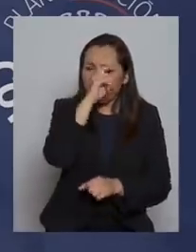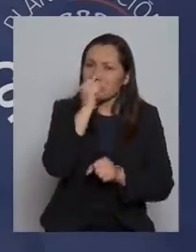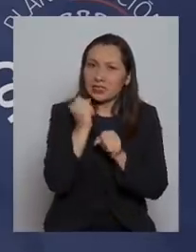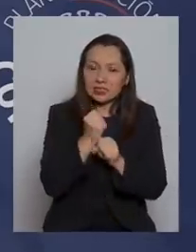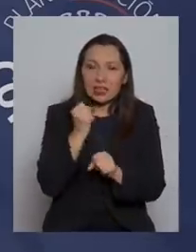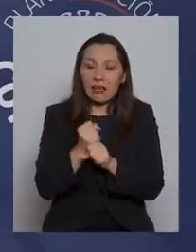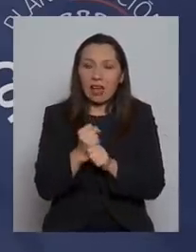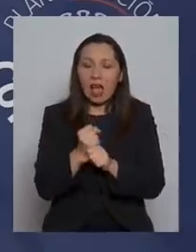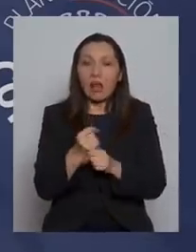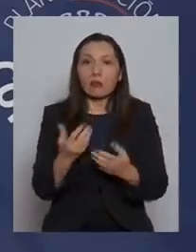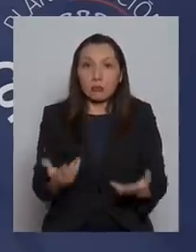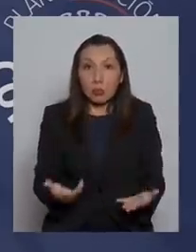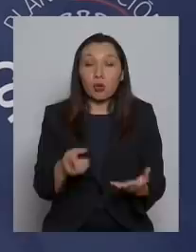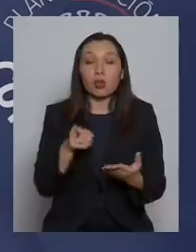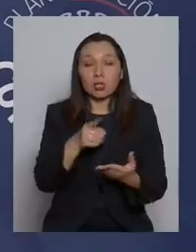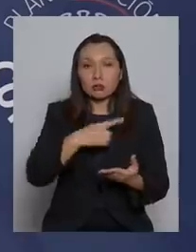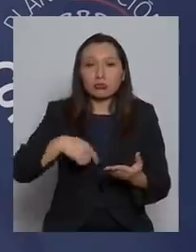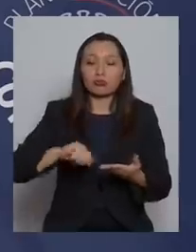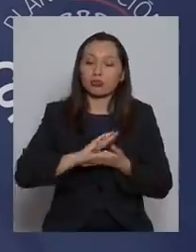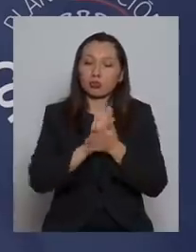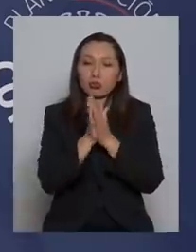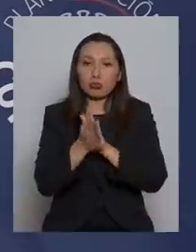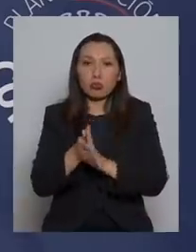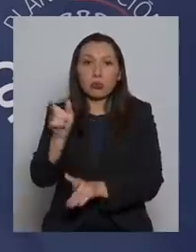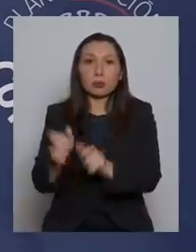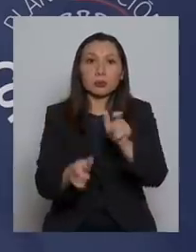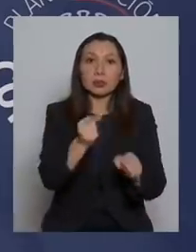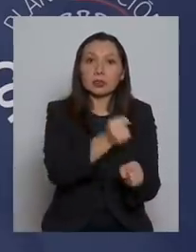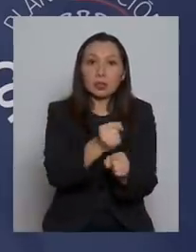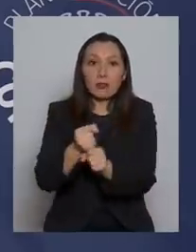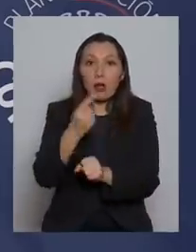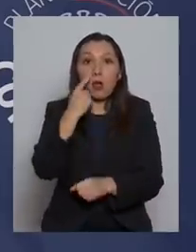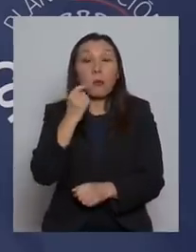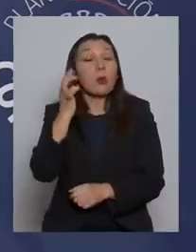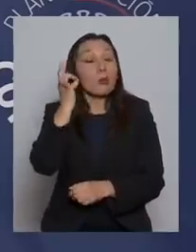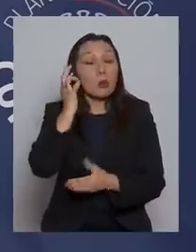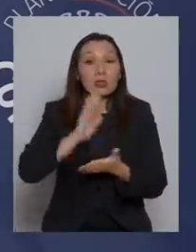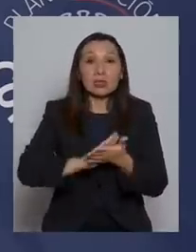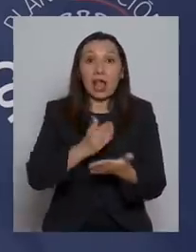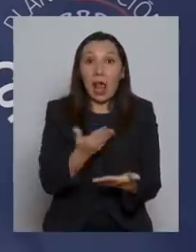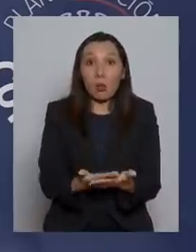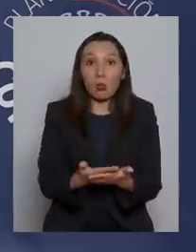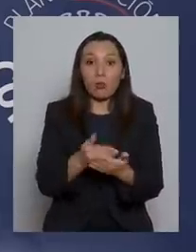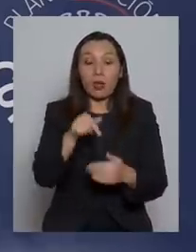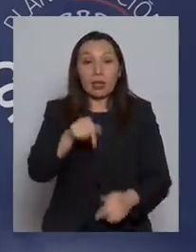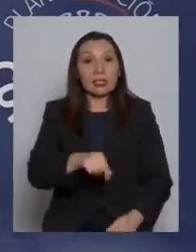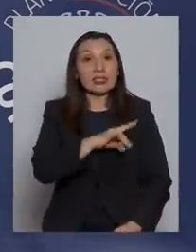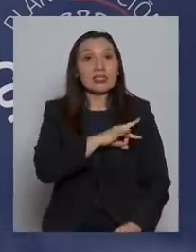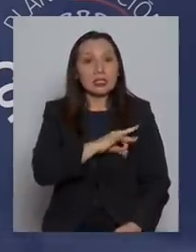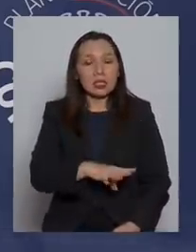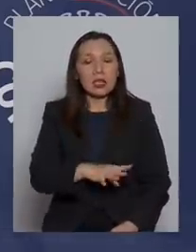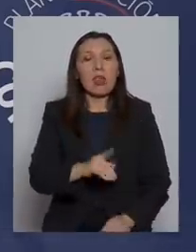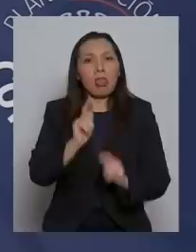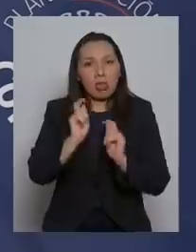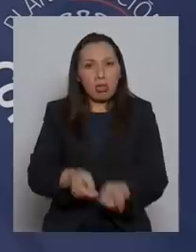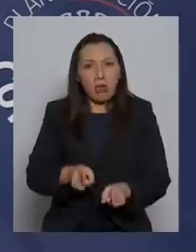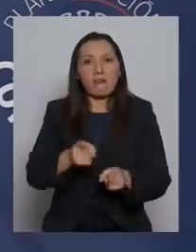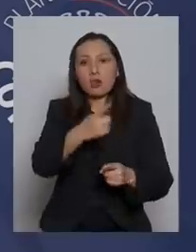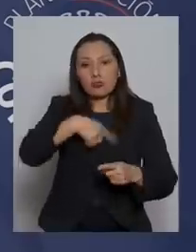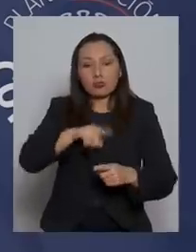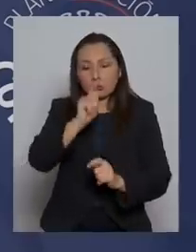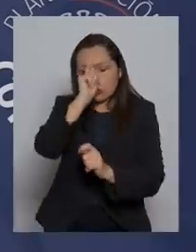difíciles. Y es por eso que todos los trabajadores y trabajadoras de salud en Chile merecen